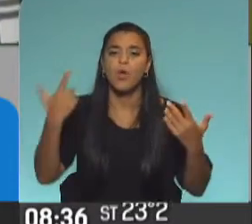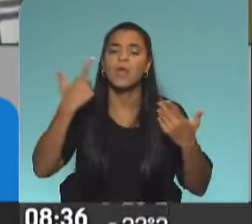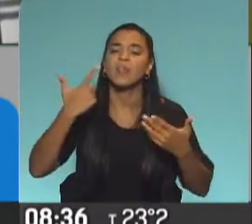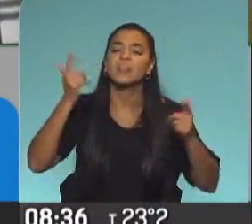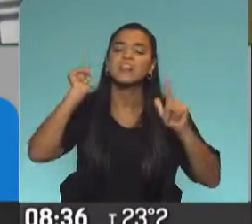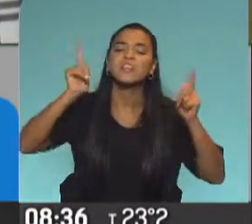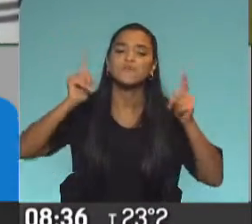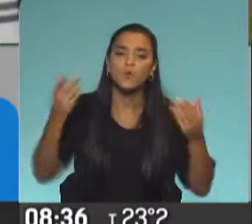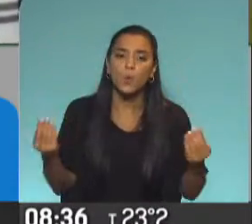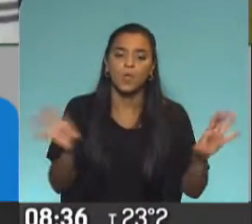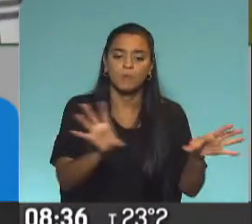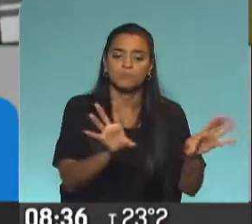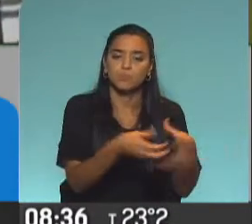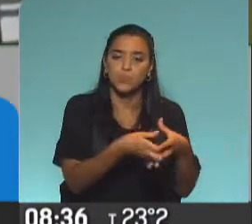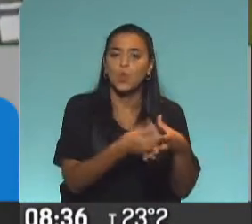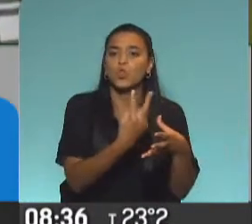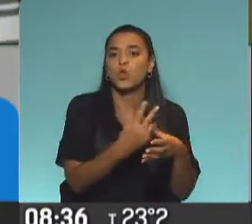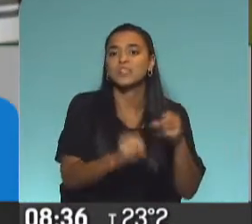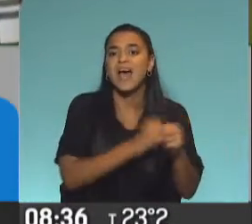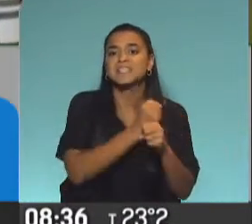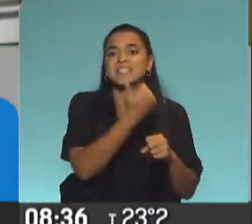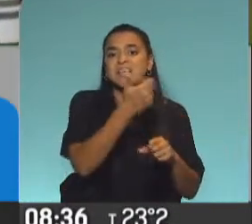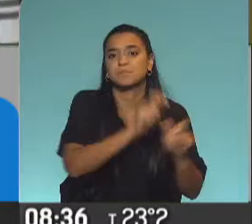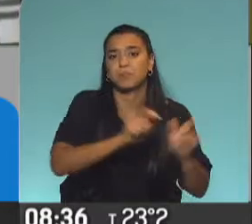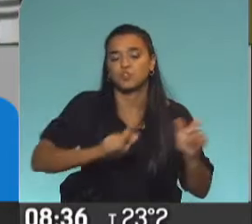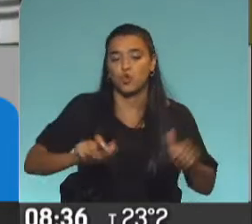disfrutar de estos shows con burbujas de entre 2 y 6 personas.